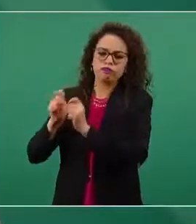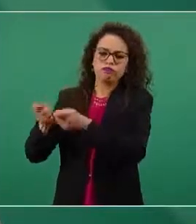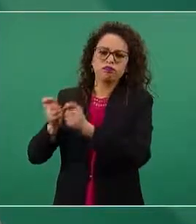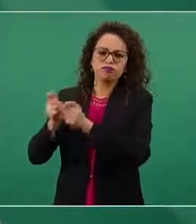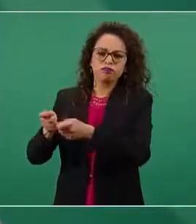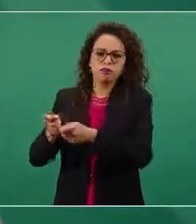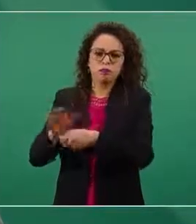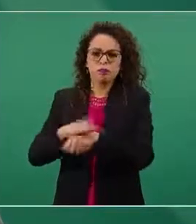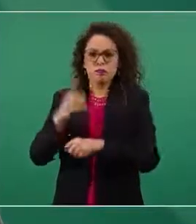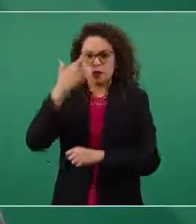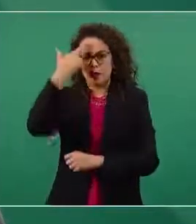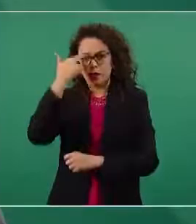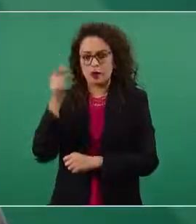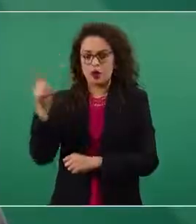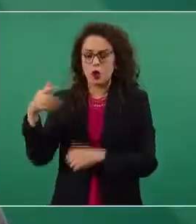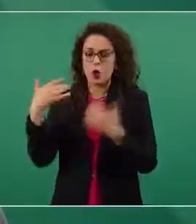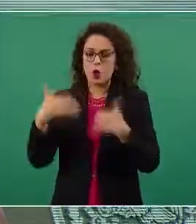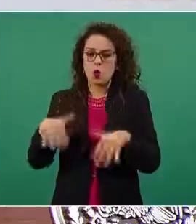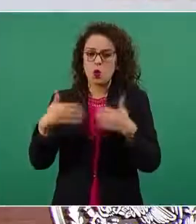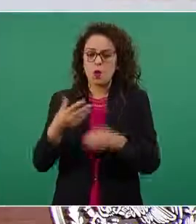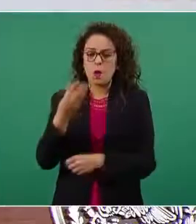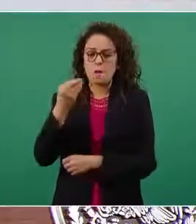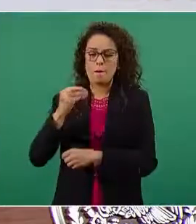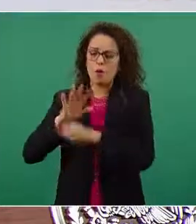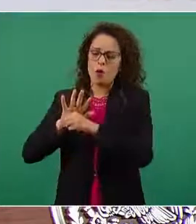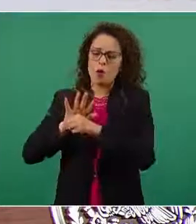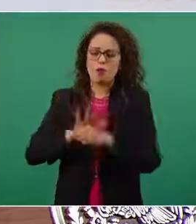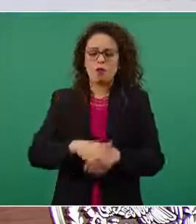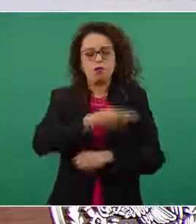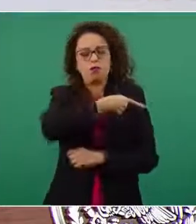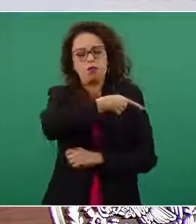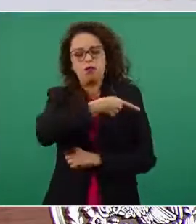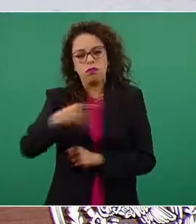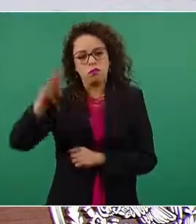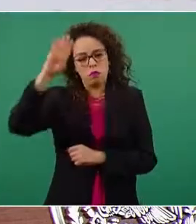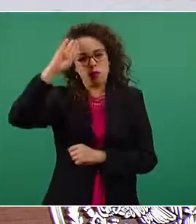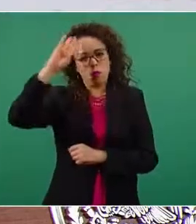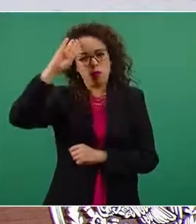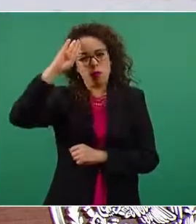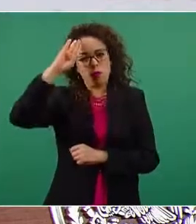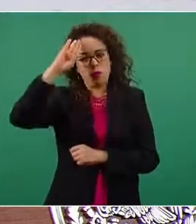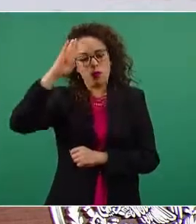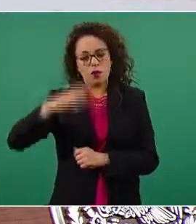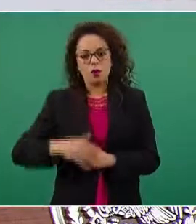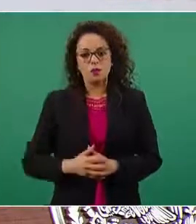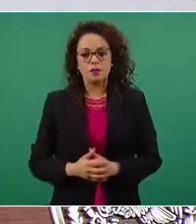de marginación y de pobreza.